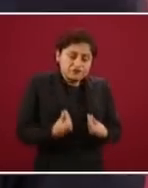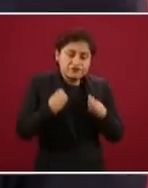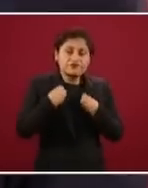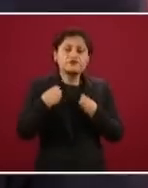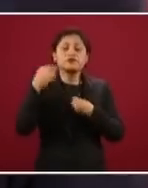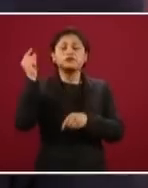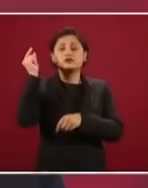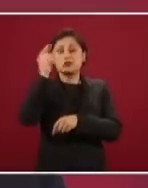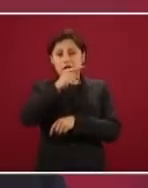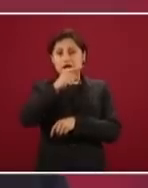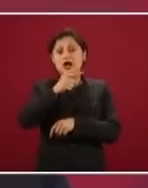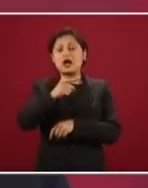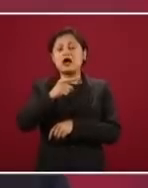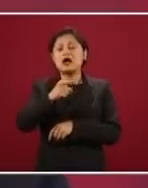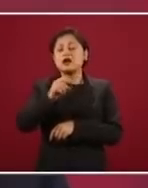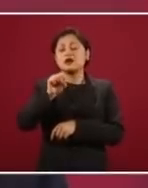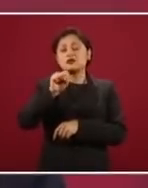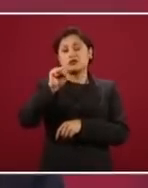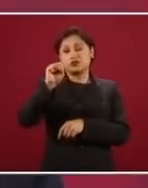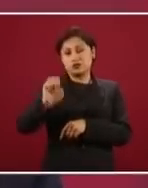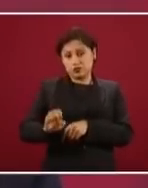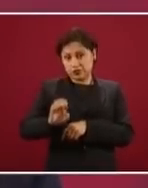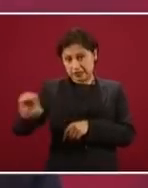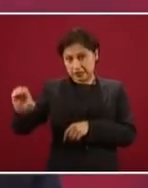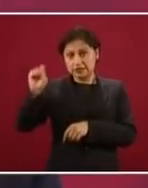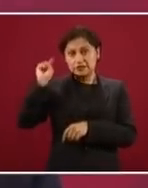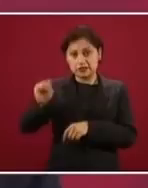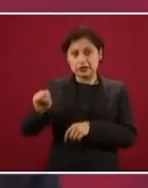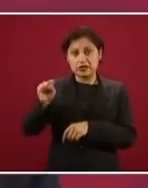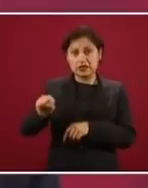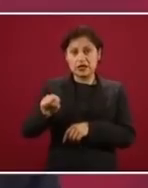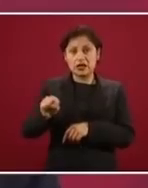sureste son más de 200.000 empleos